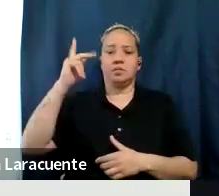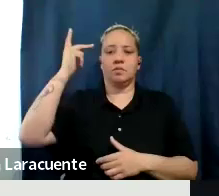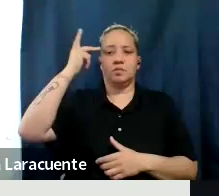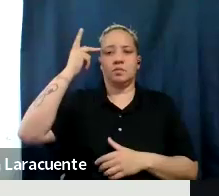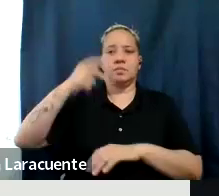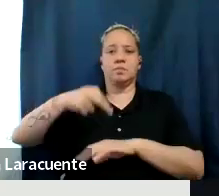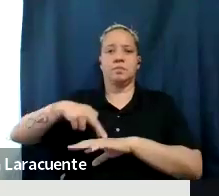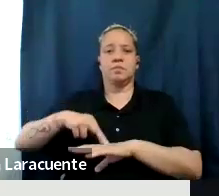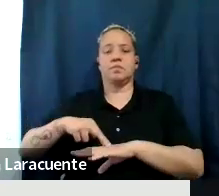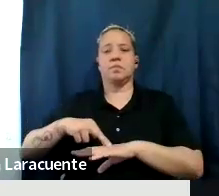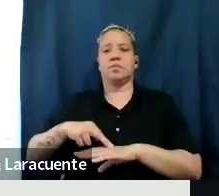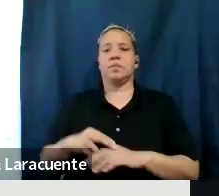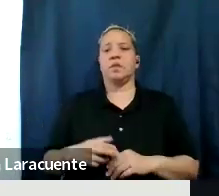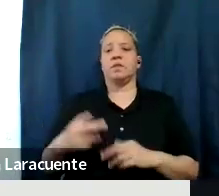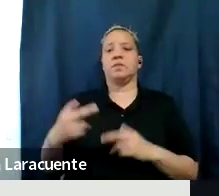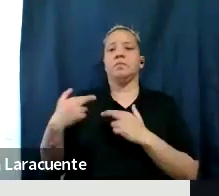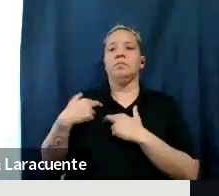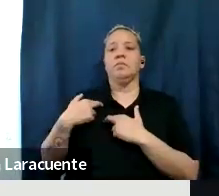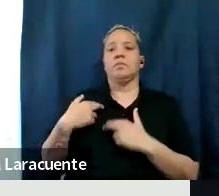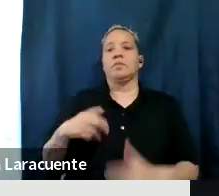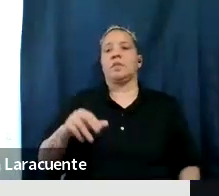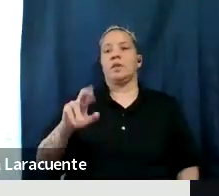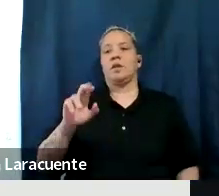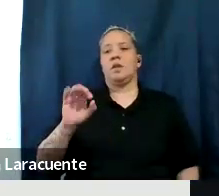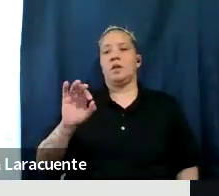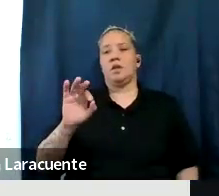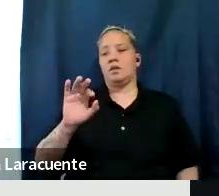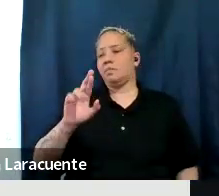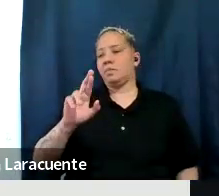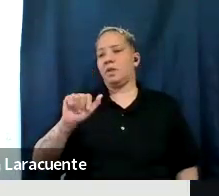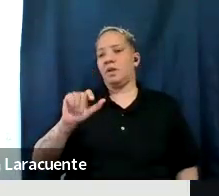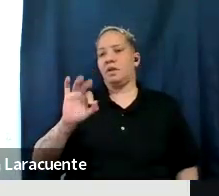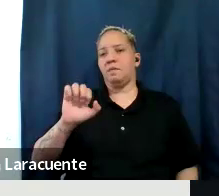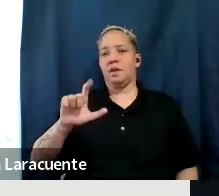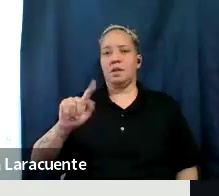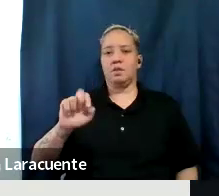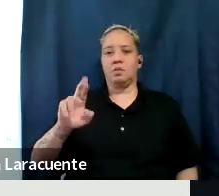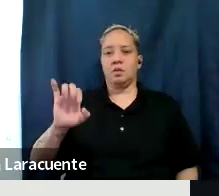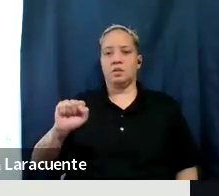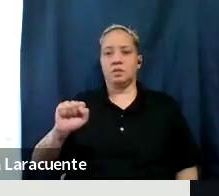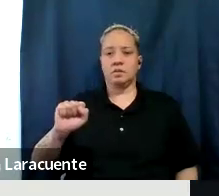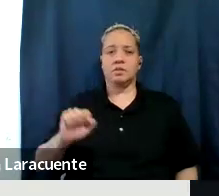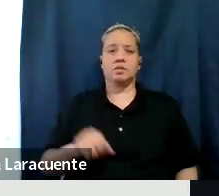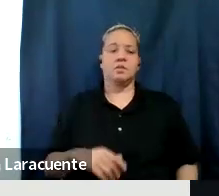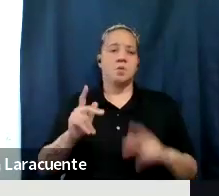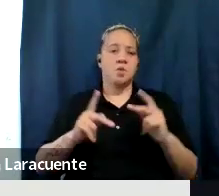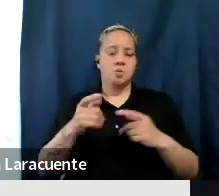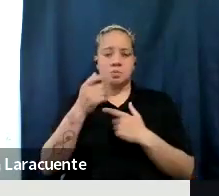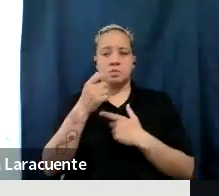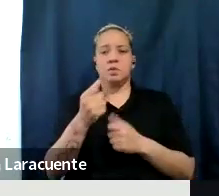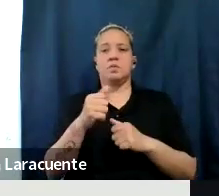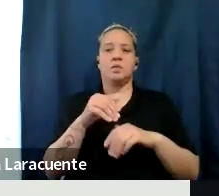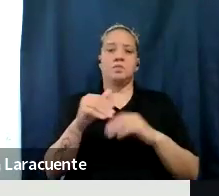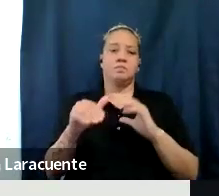Puerto Rico, a cargo del doctor Rafael Torres San Inocencio. Así que las personas que estén interesadas pueden enviar un